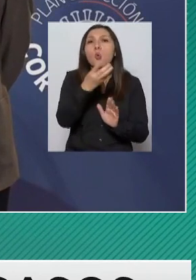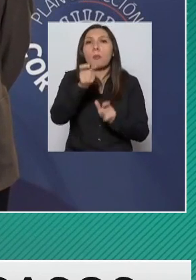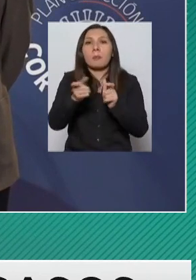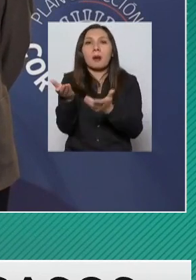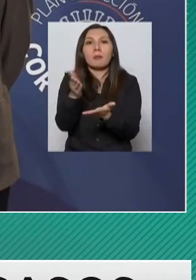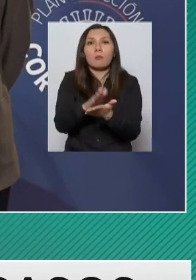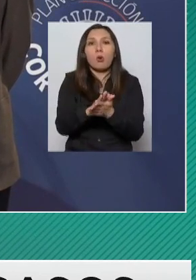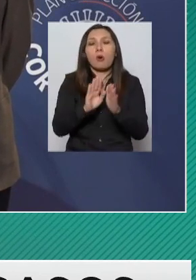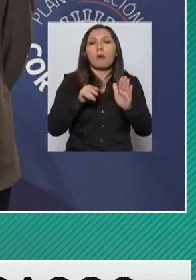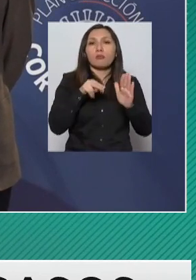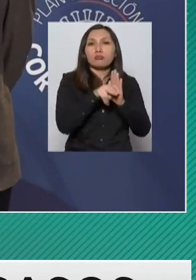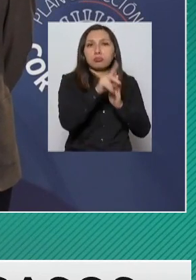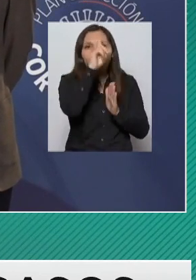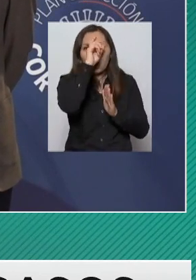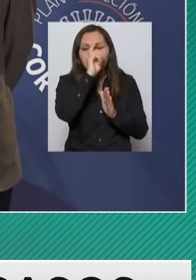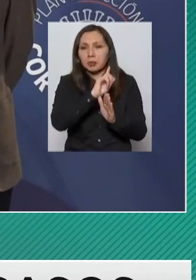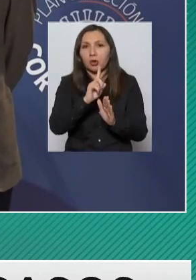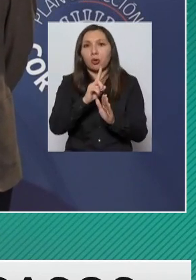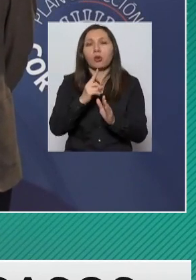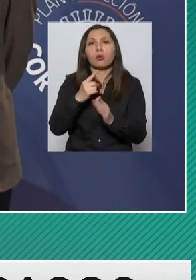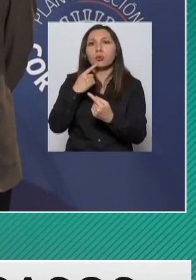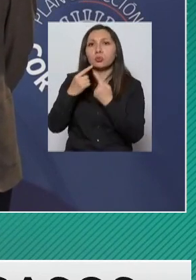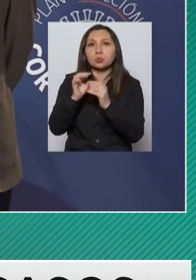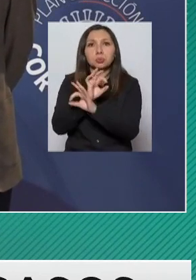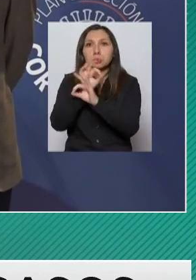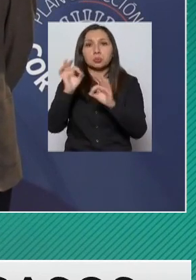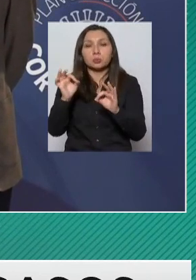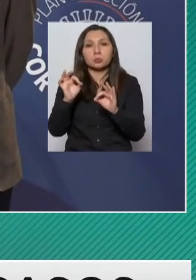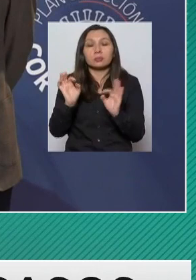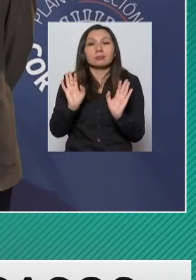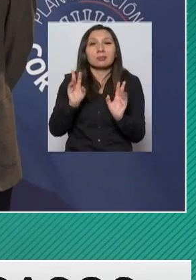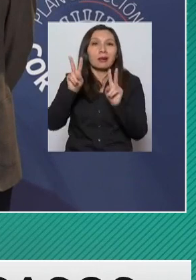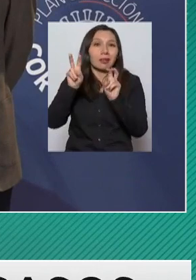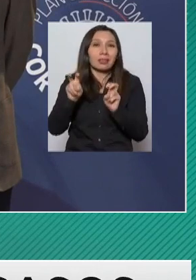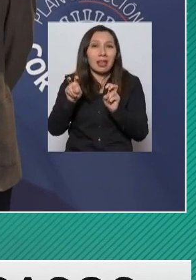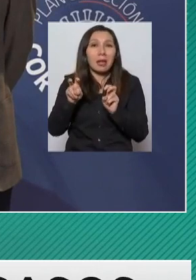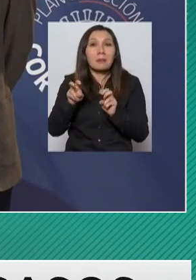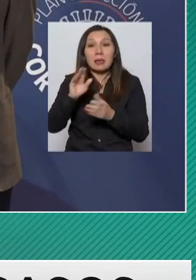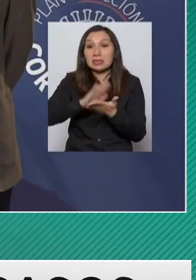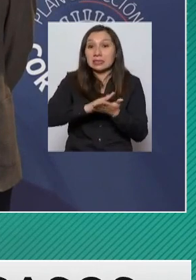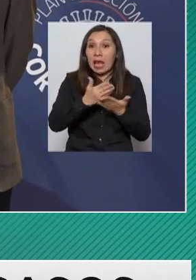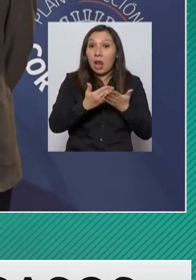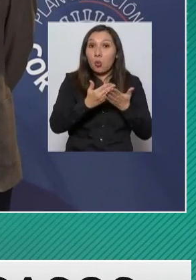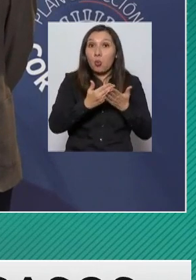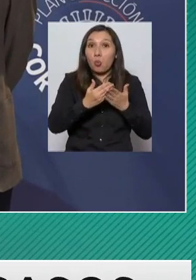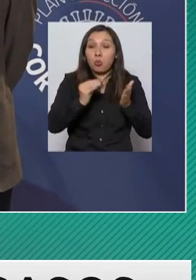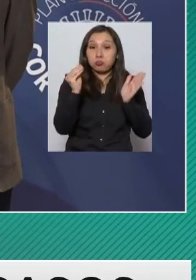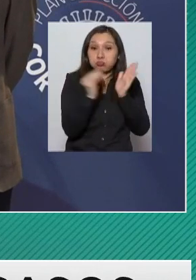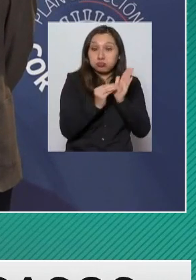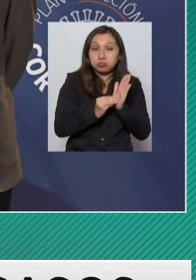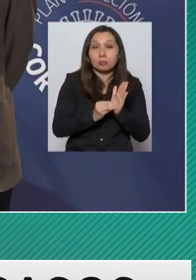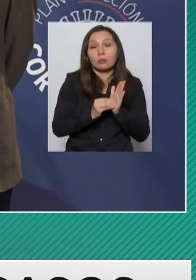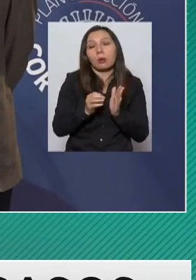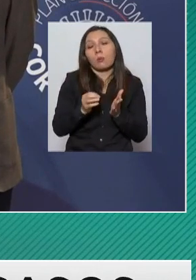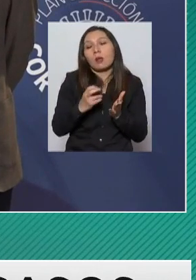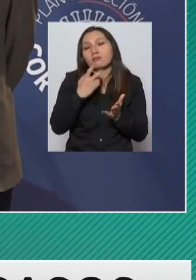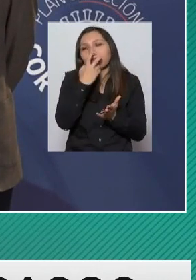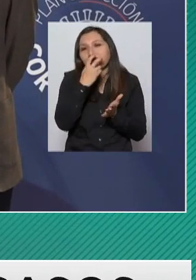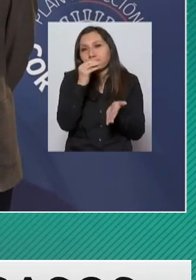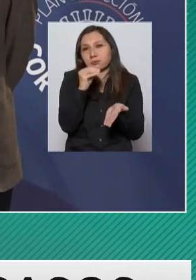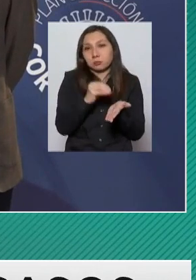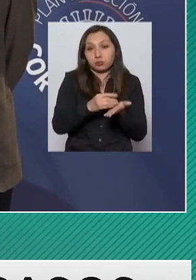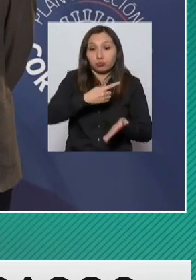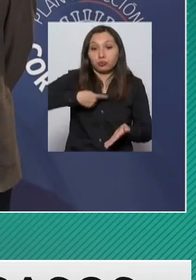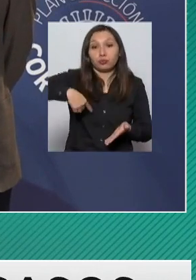casos hospitalizados no van a ver consultados o sea desde el punto de vista epidemiológico en el lenguaje que